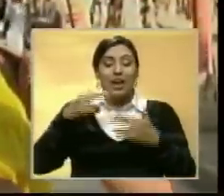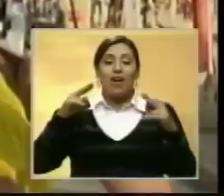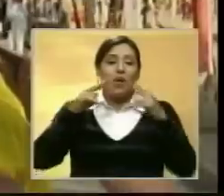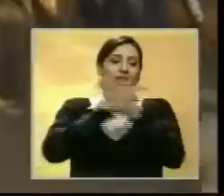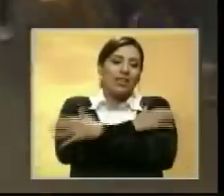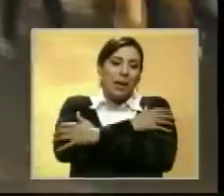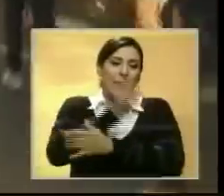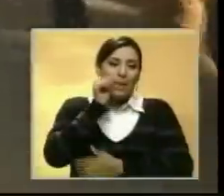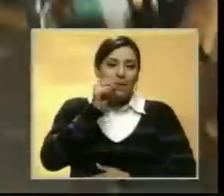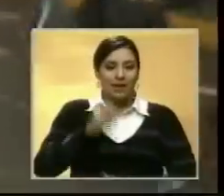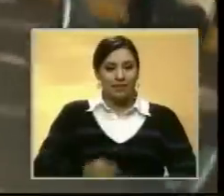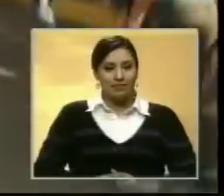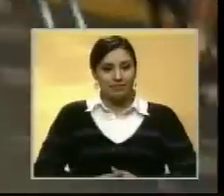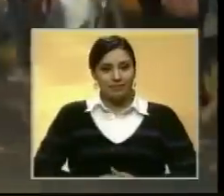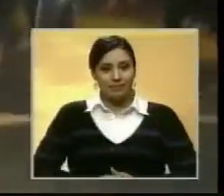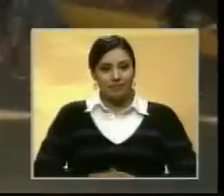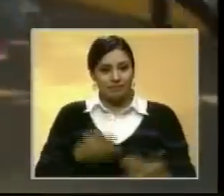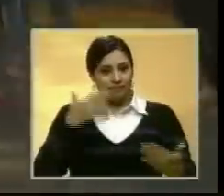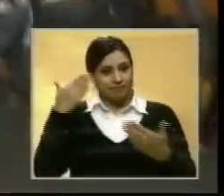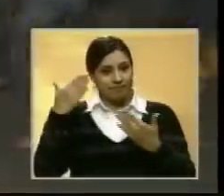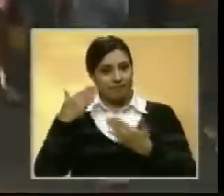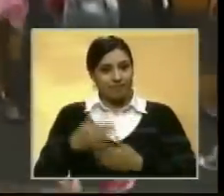reencontrar con ellas.